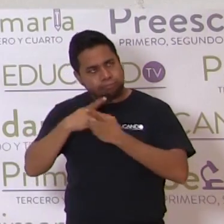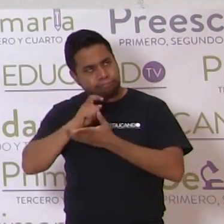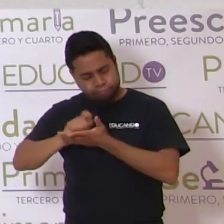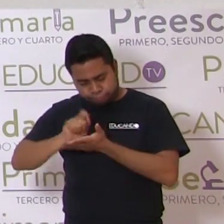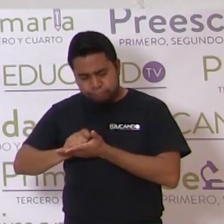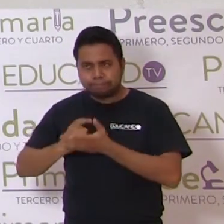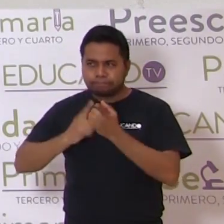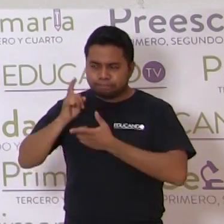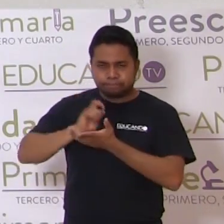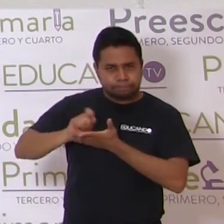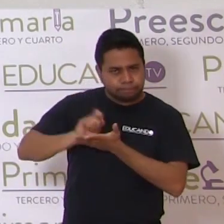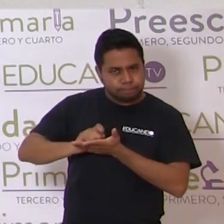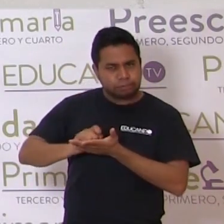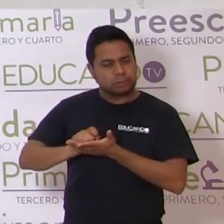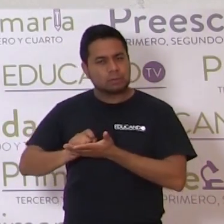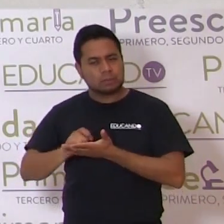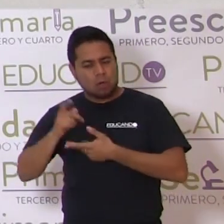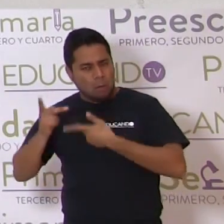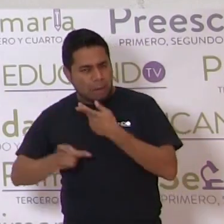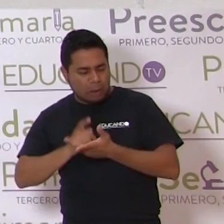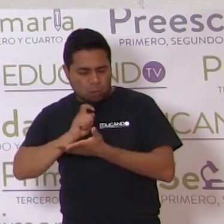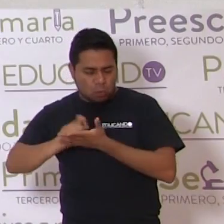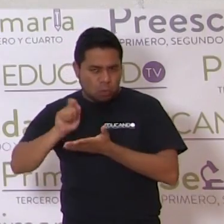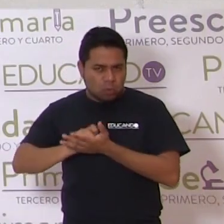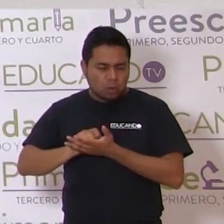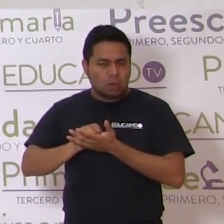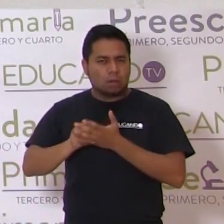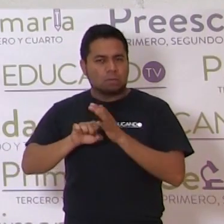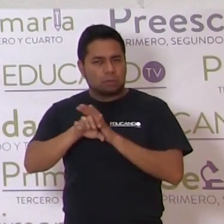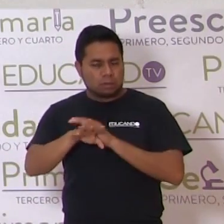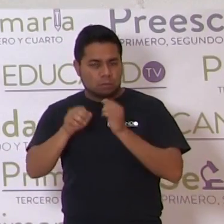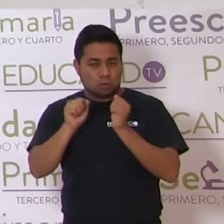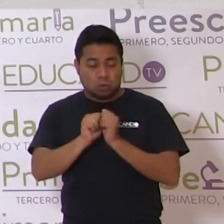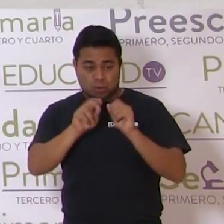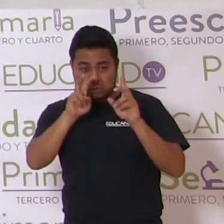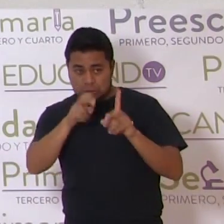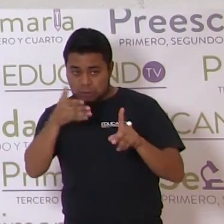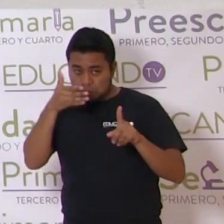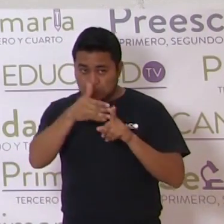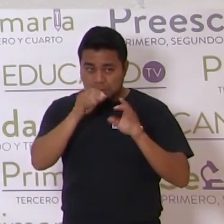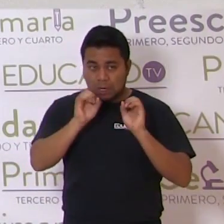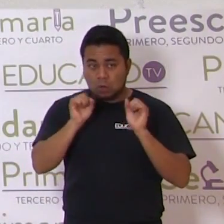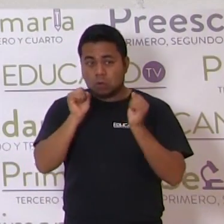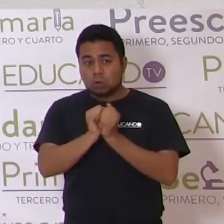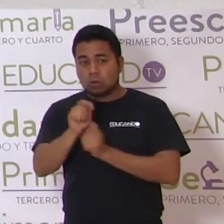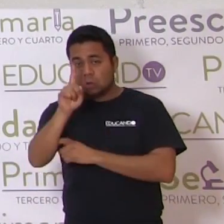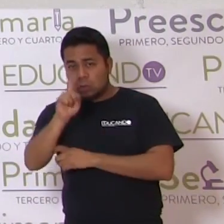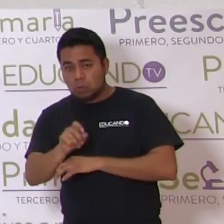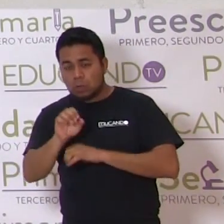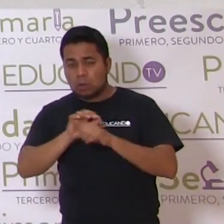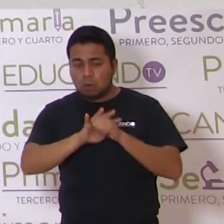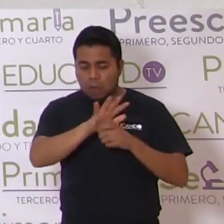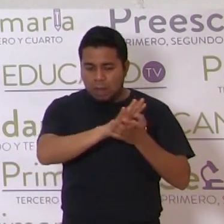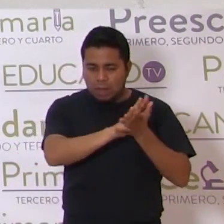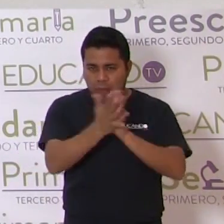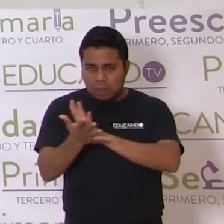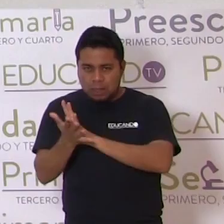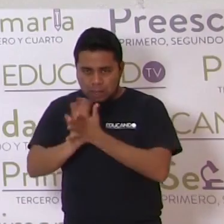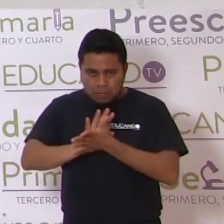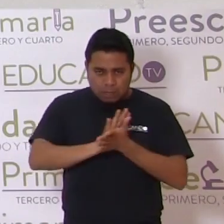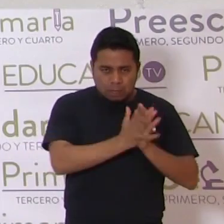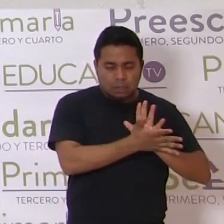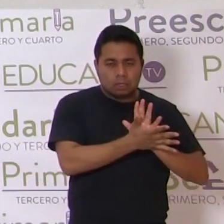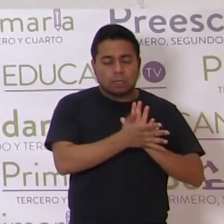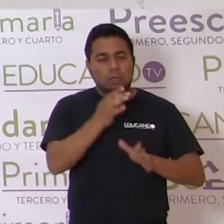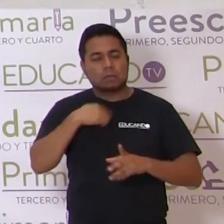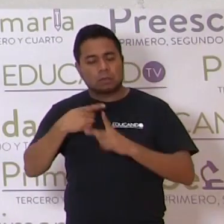ejemplo, en relación con este tema y con el agua y con los estados físicos, yo